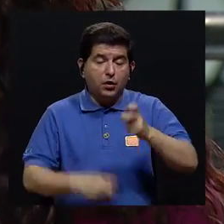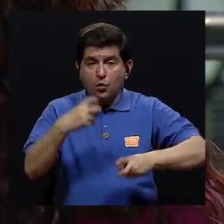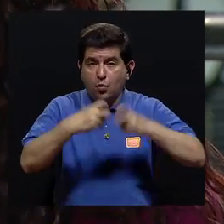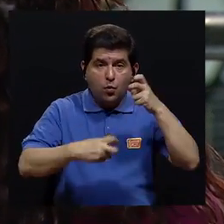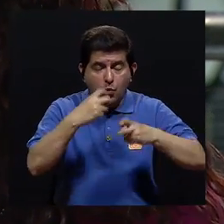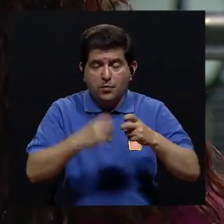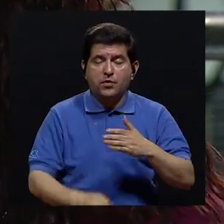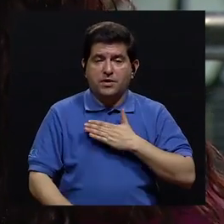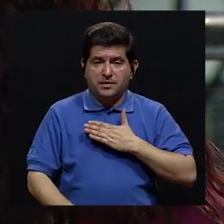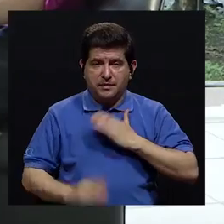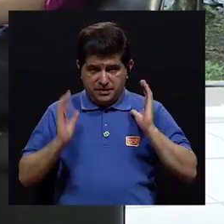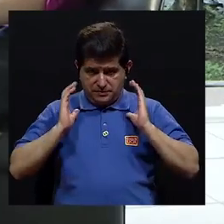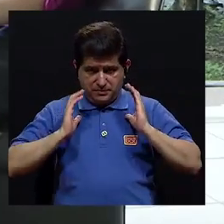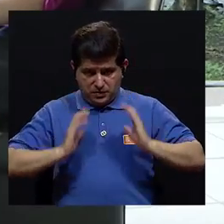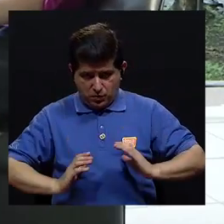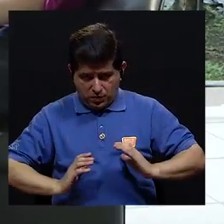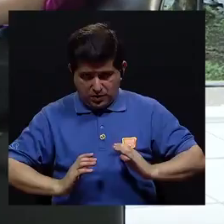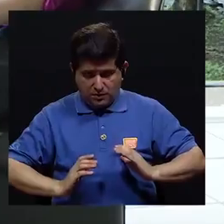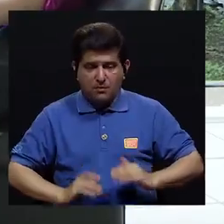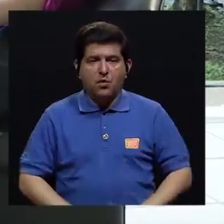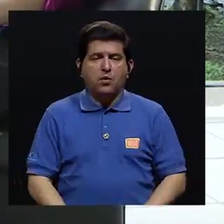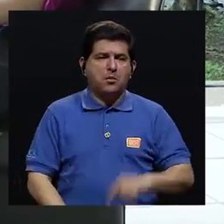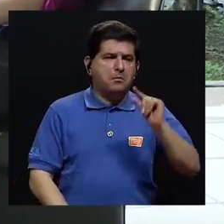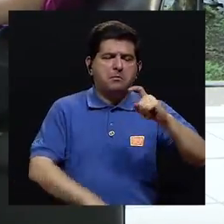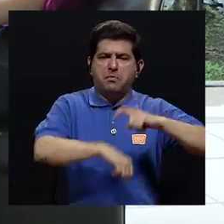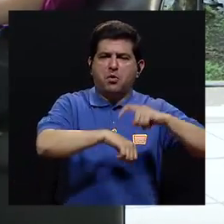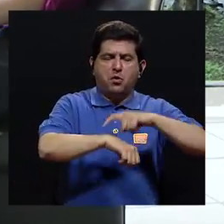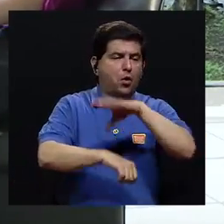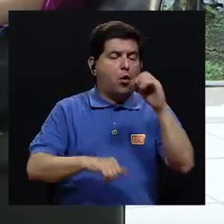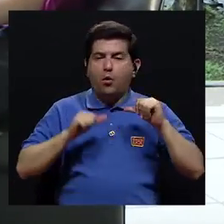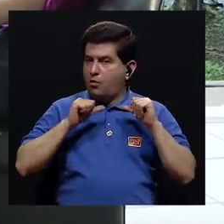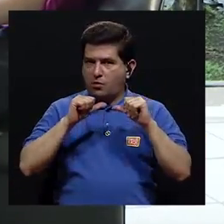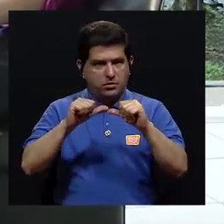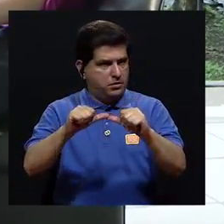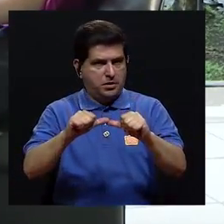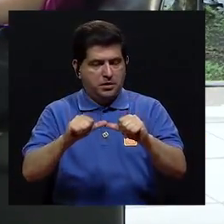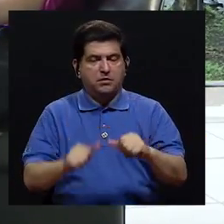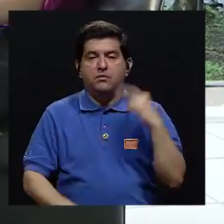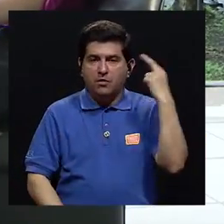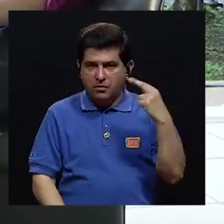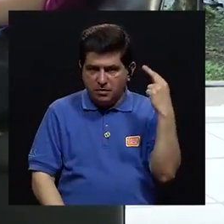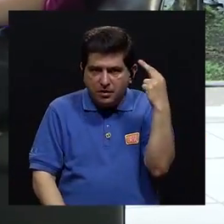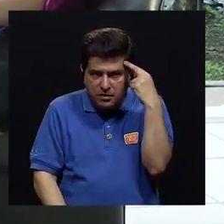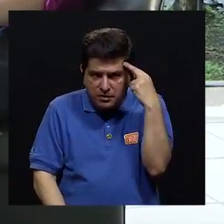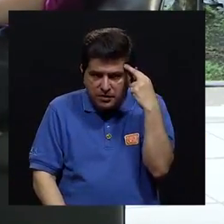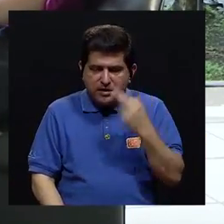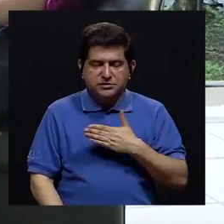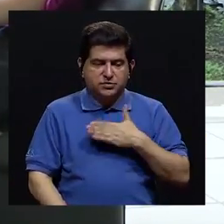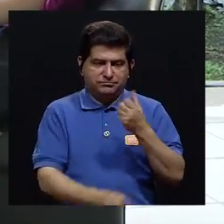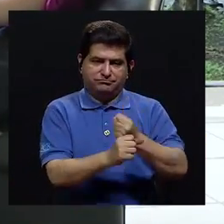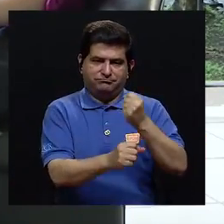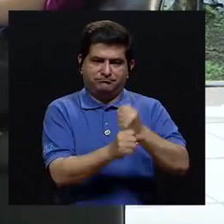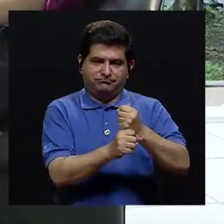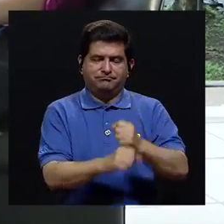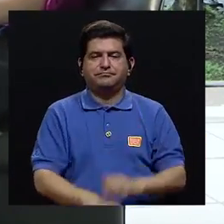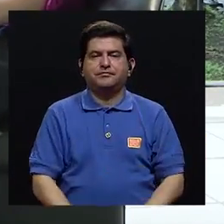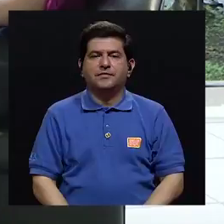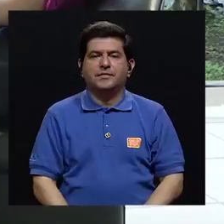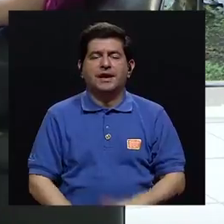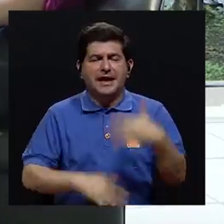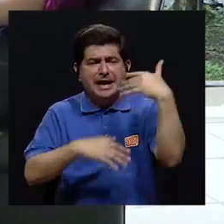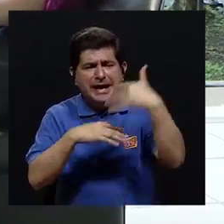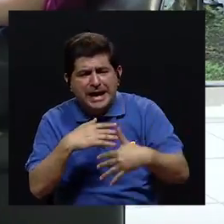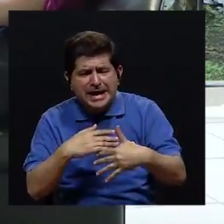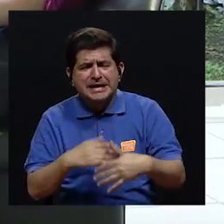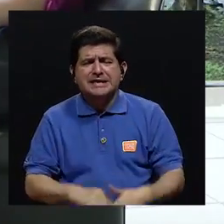algún problema que tenga mi cuerpo, ya sea temporal o permanente también, por causa de mi trabajo.